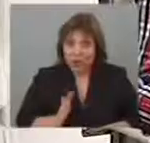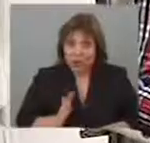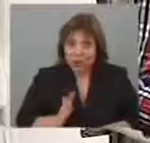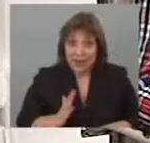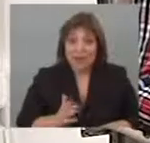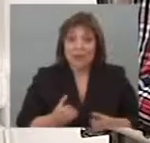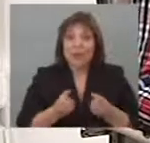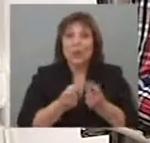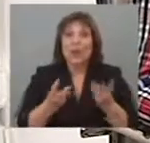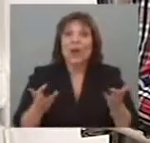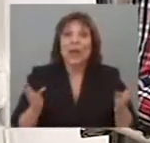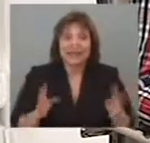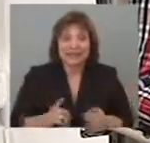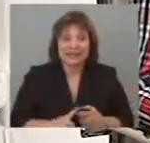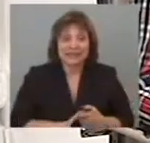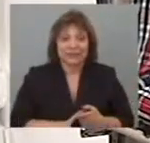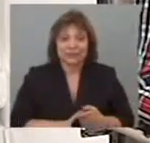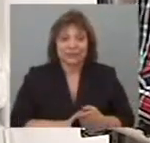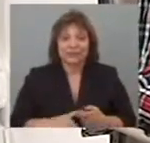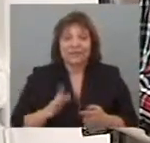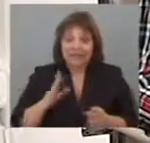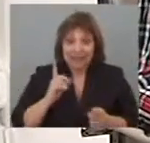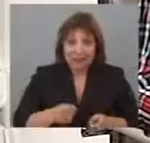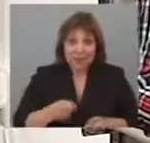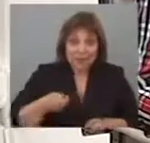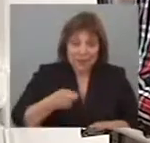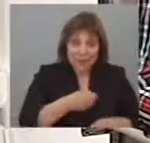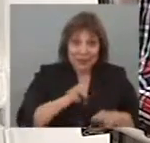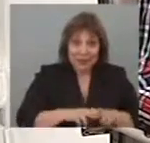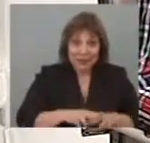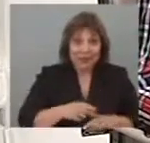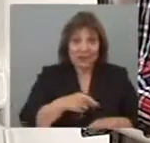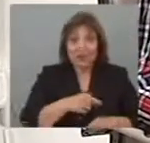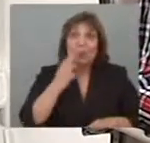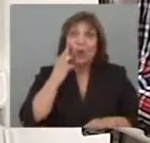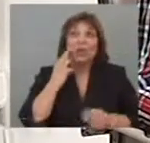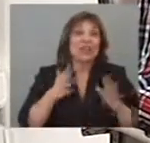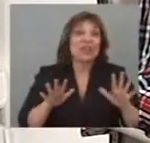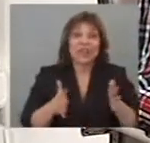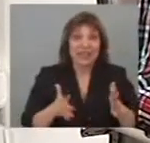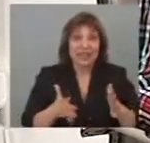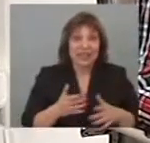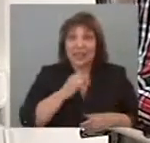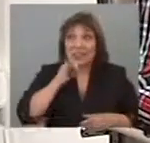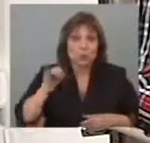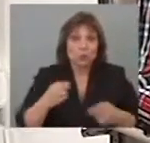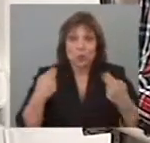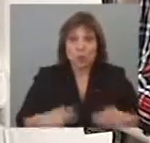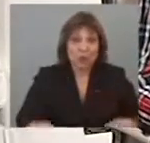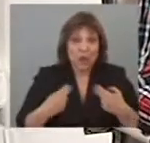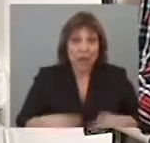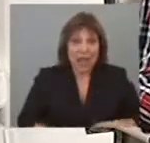no? Claro, ¿cuántas? Claro, de repente incluso fueron asesinadas y no se sabe que fue por este motivo, porque nunca hubo una denuncia y se piensa que